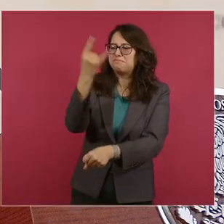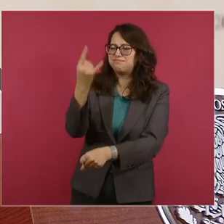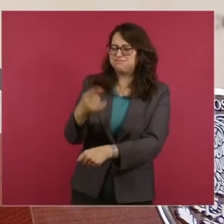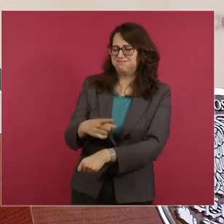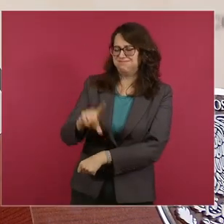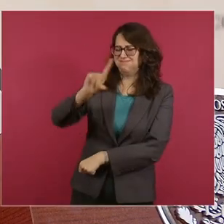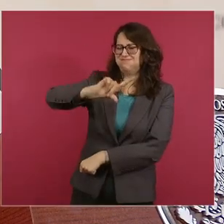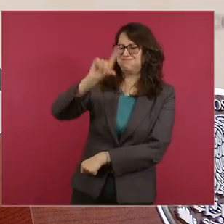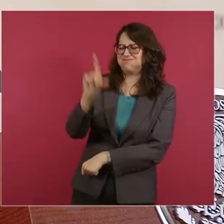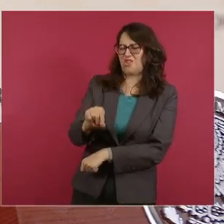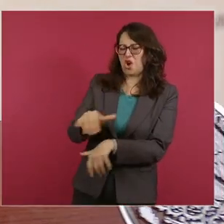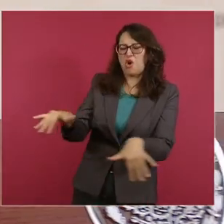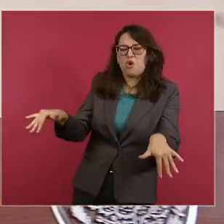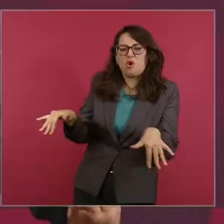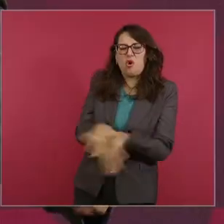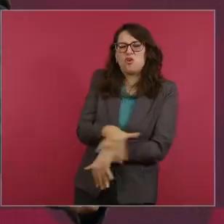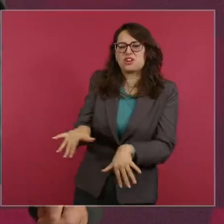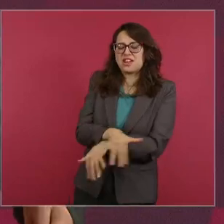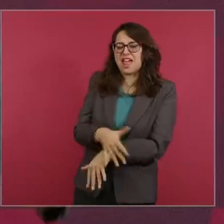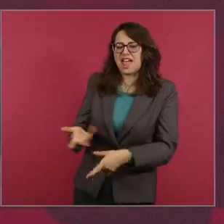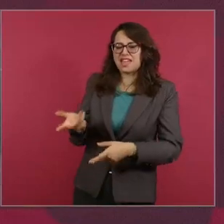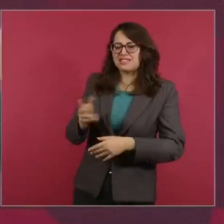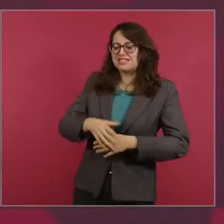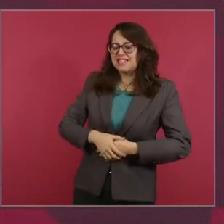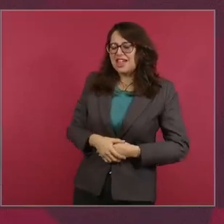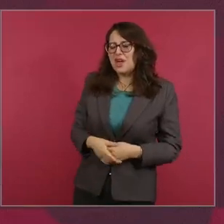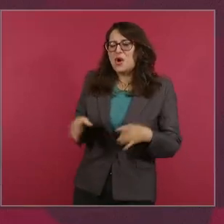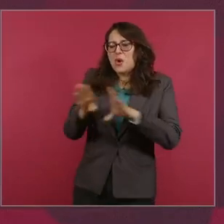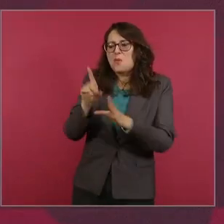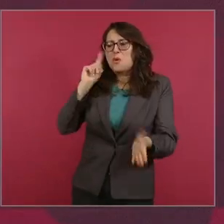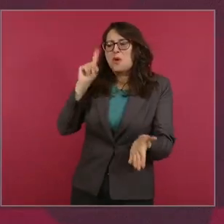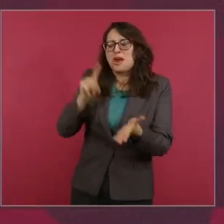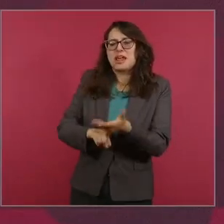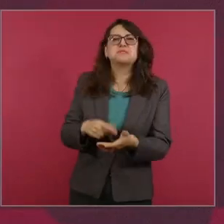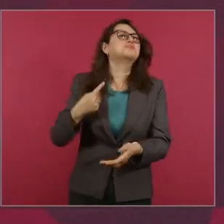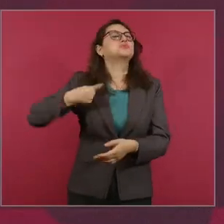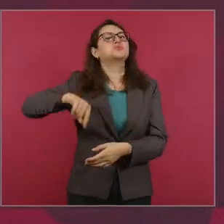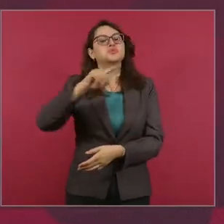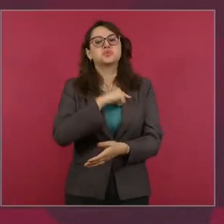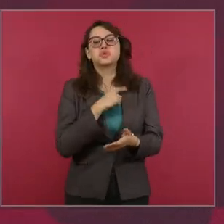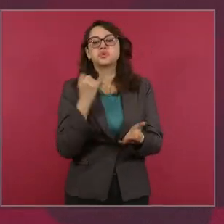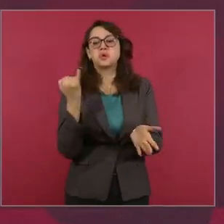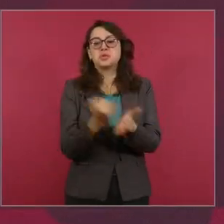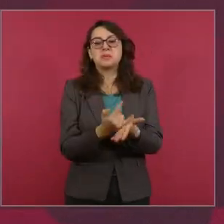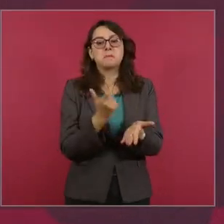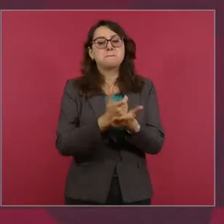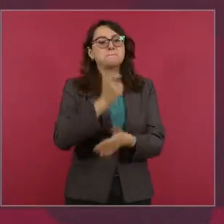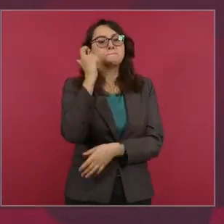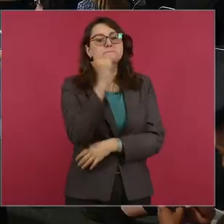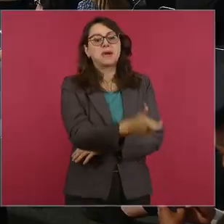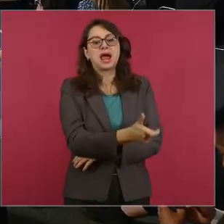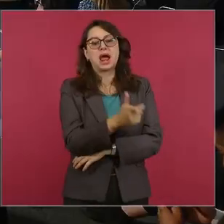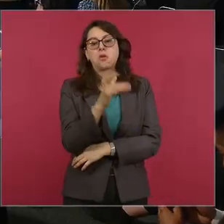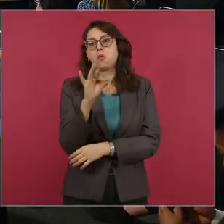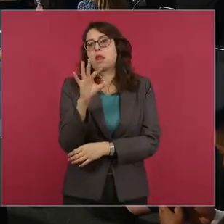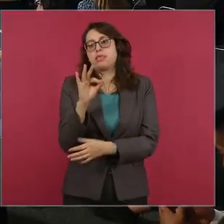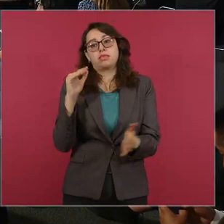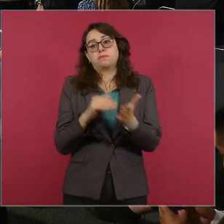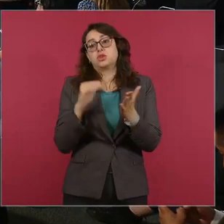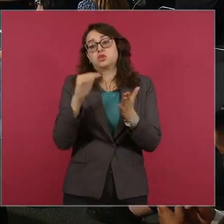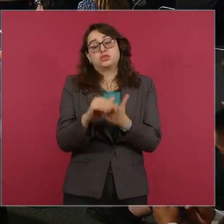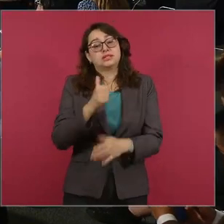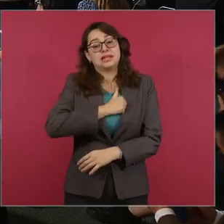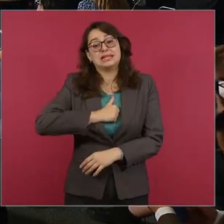no se pagan no sé 40, 50 mil millones de intereses del FOAPROA, que